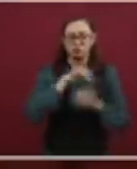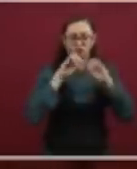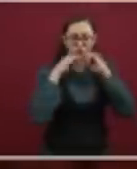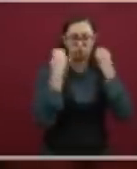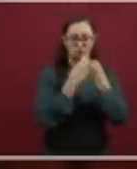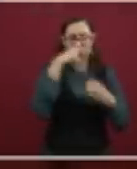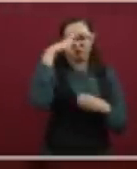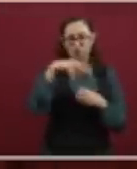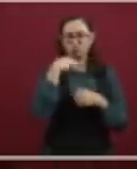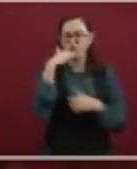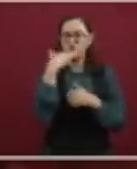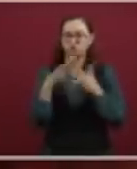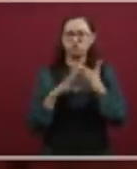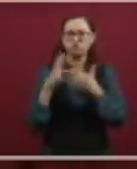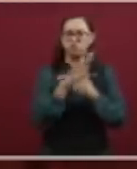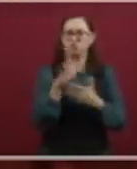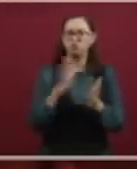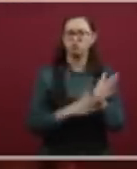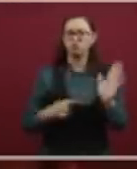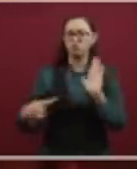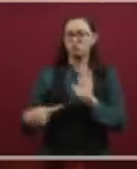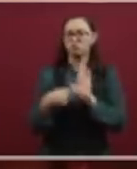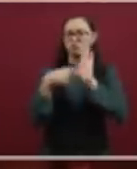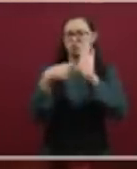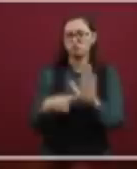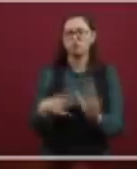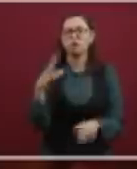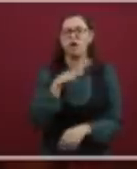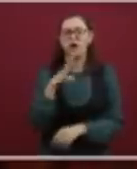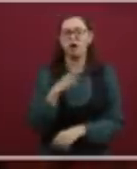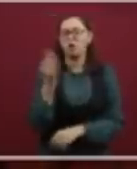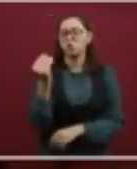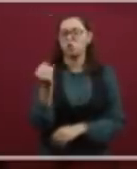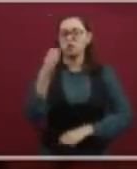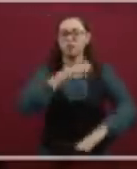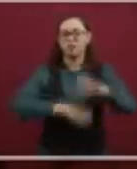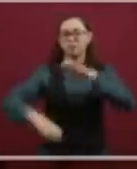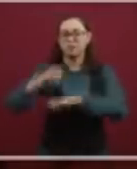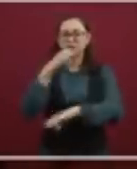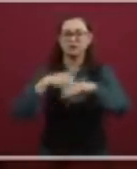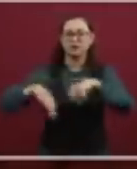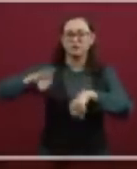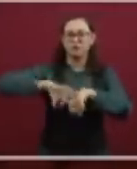mostramos pruebas de que existe una red de 9 empresas farmacéuticas